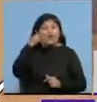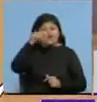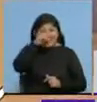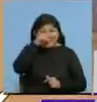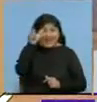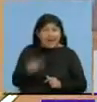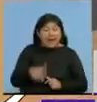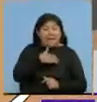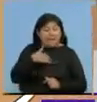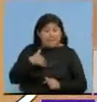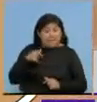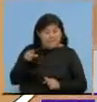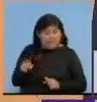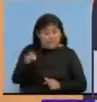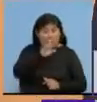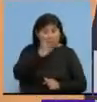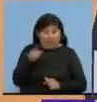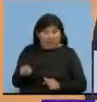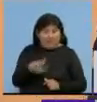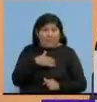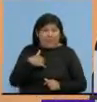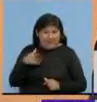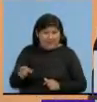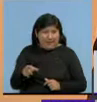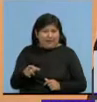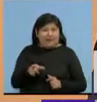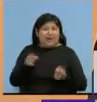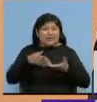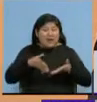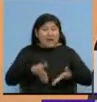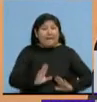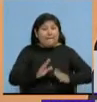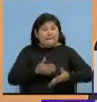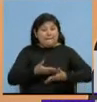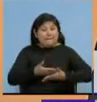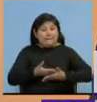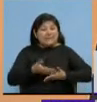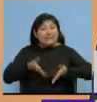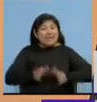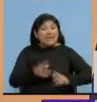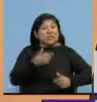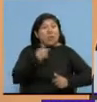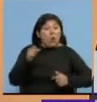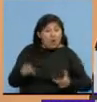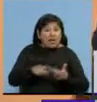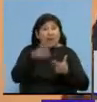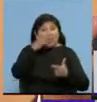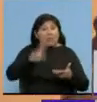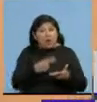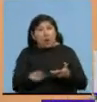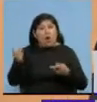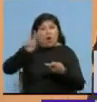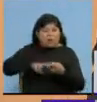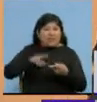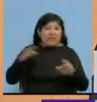fue mamá en el 97 y volvió a dar vida. Así que en realidad es un cumpleaños, así que cuando iba